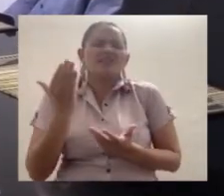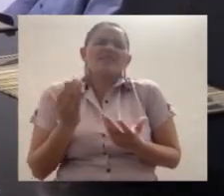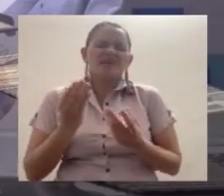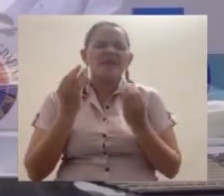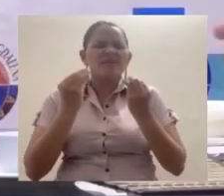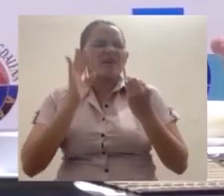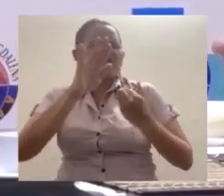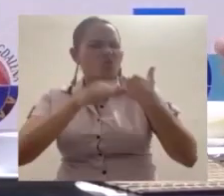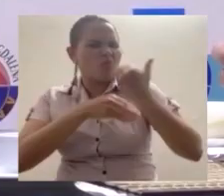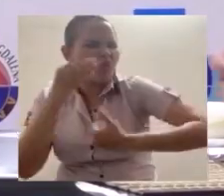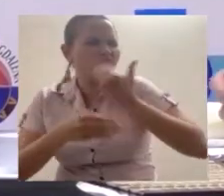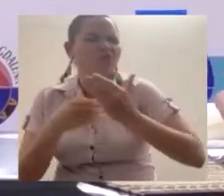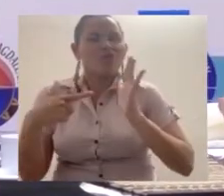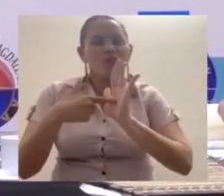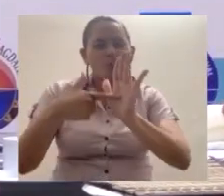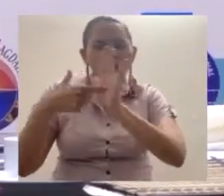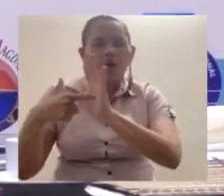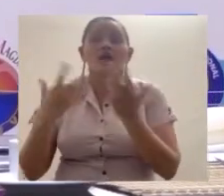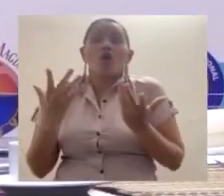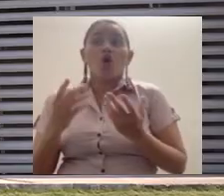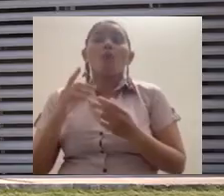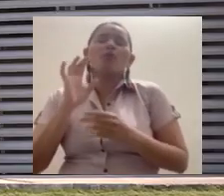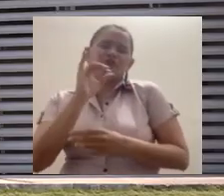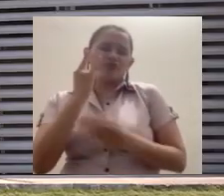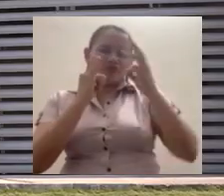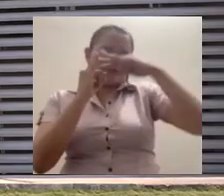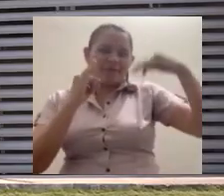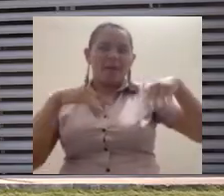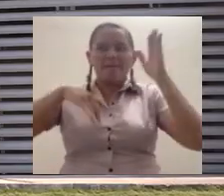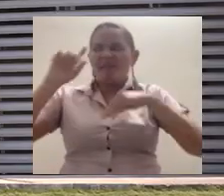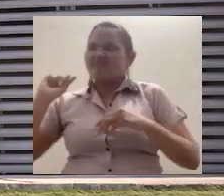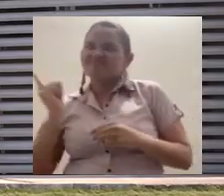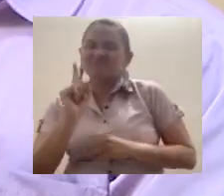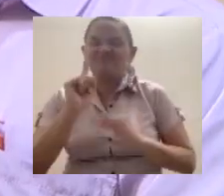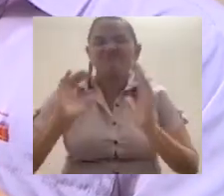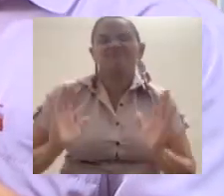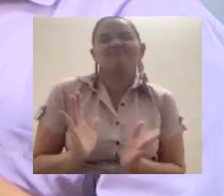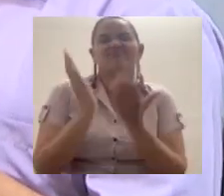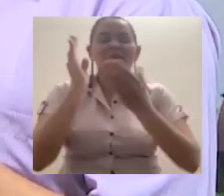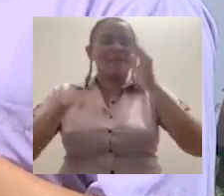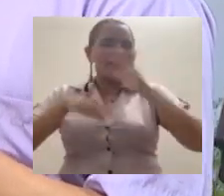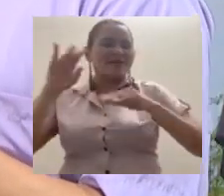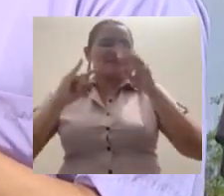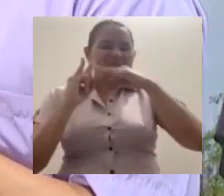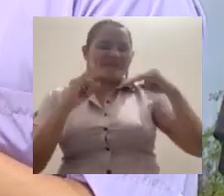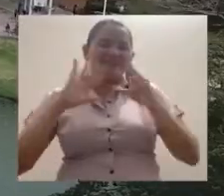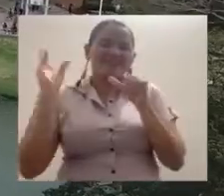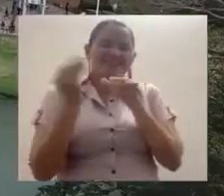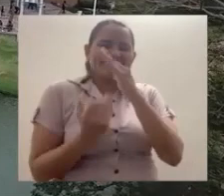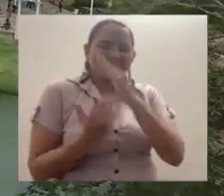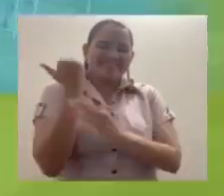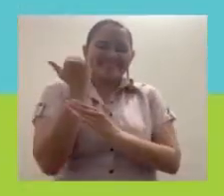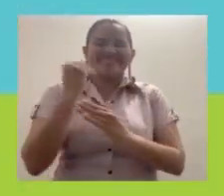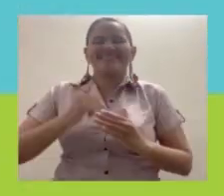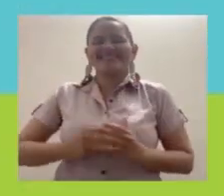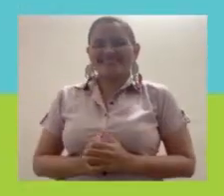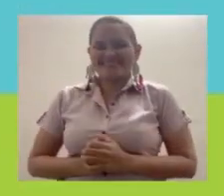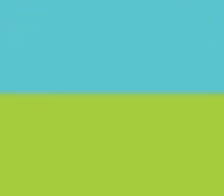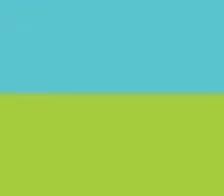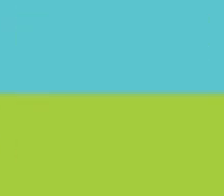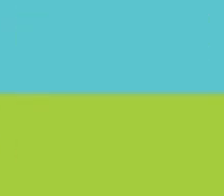los procesos en los que UniMagdalena ha avanzado en los últimos 3 años del gobierno por una universidad más incluyente e innovadora.